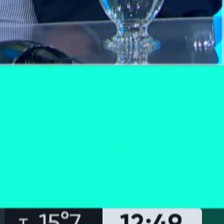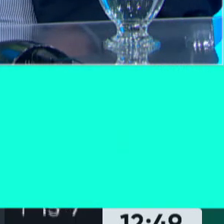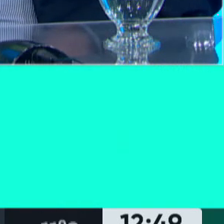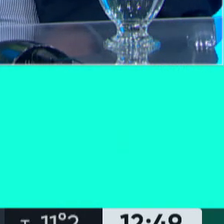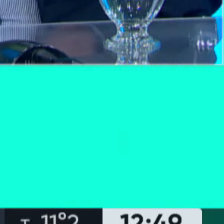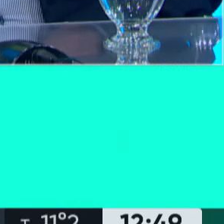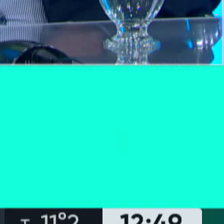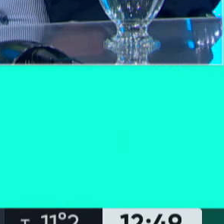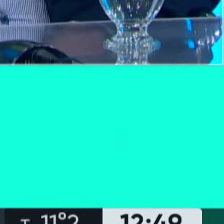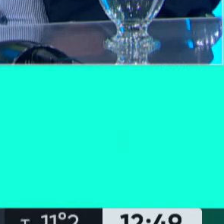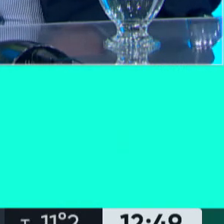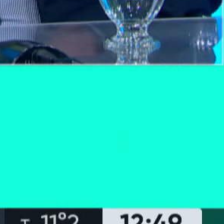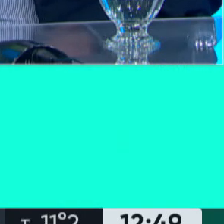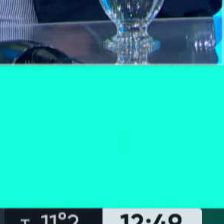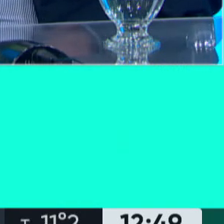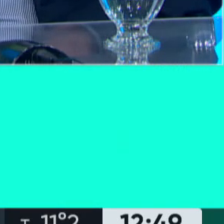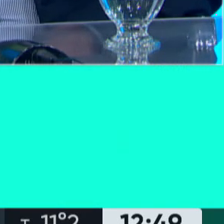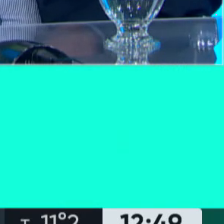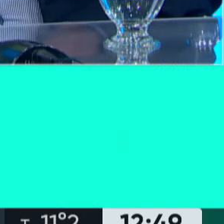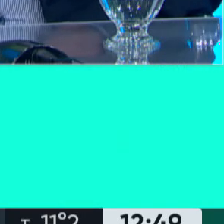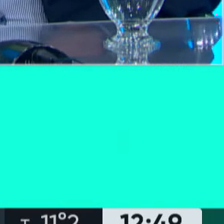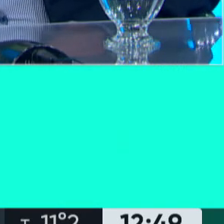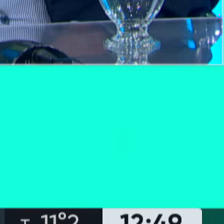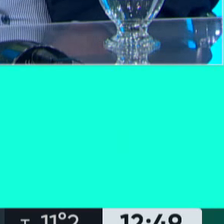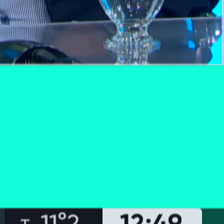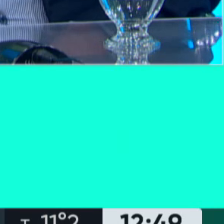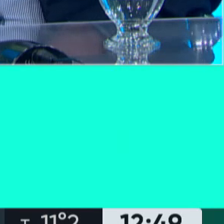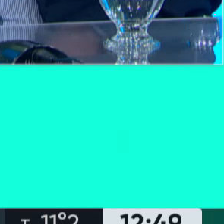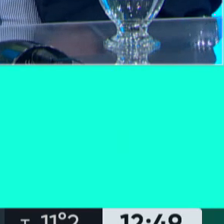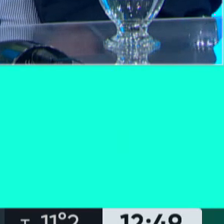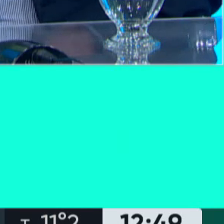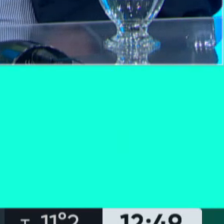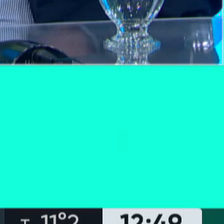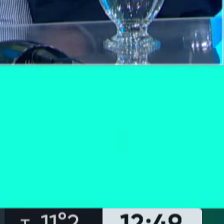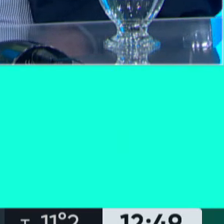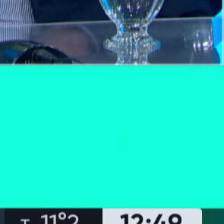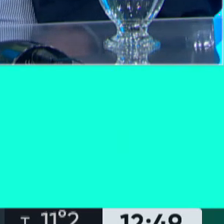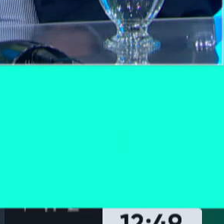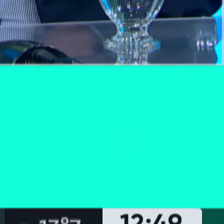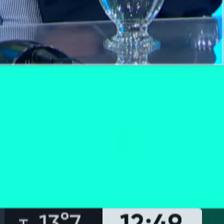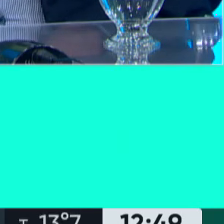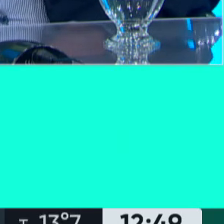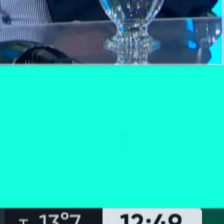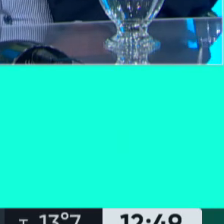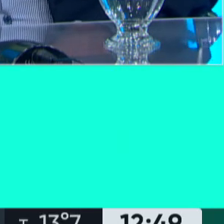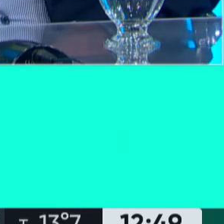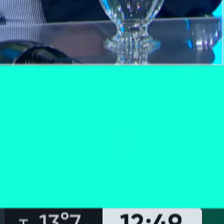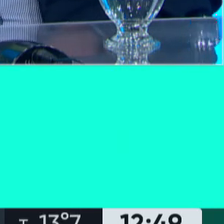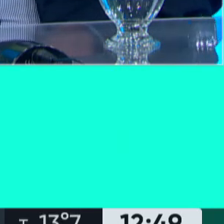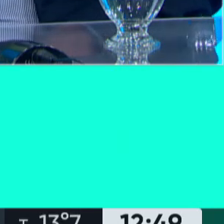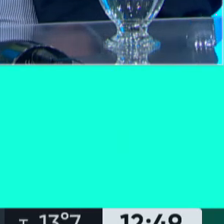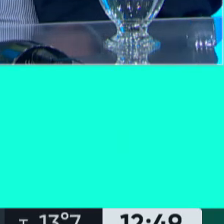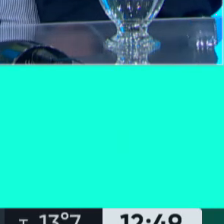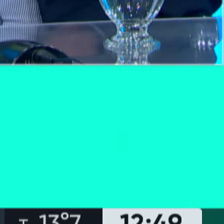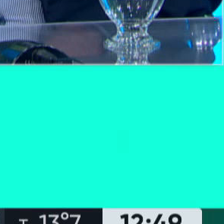vinculados con la gestión de la ANDIS y obviamente el proyecto de una nueva ley de discapacidad es uno de los temas de mayor importancia para